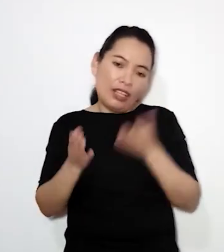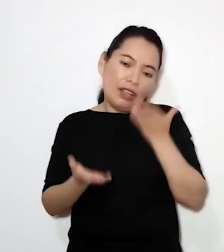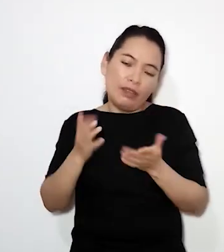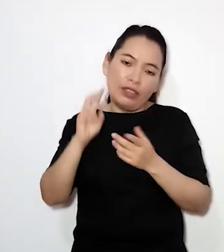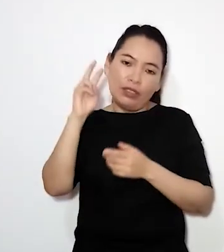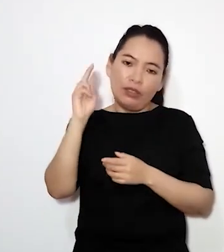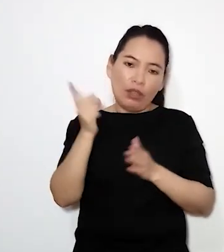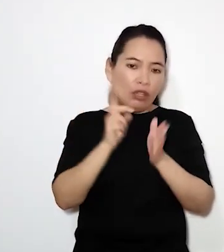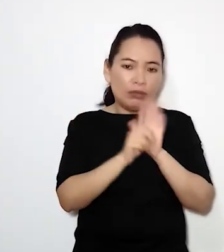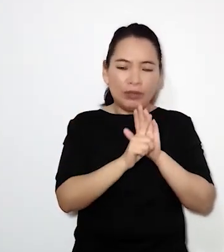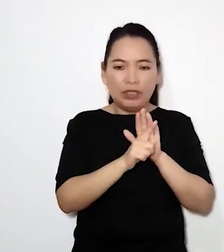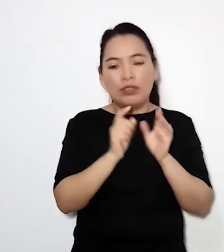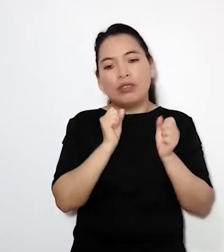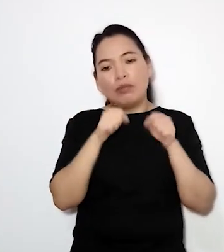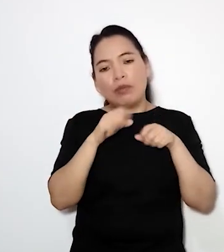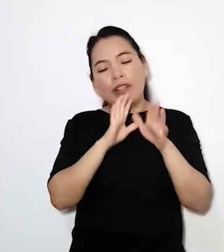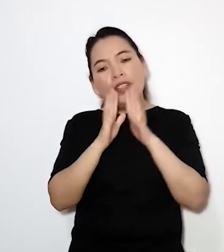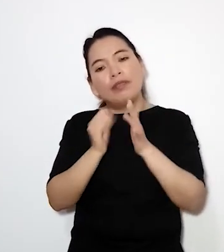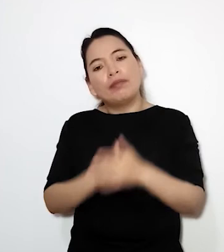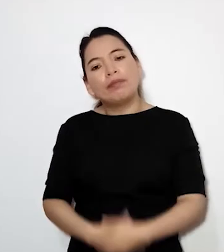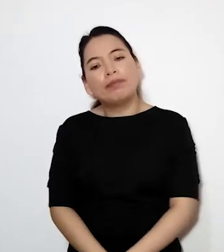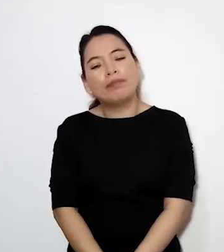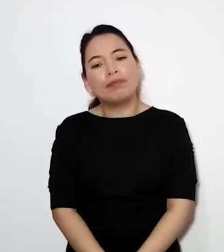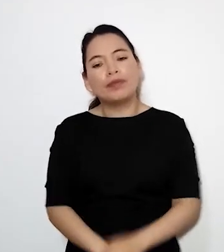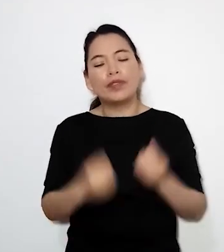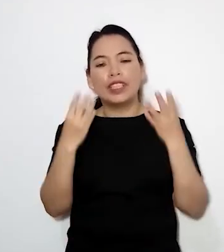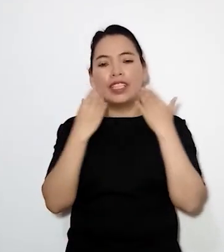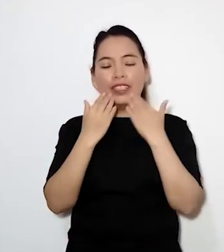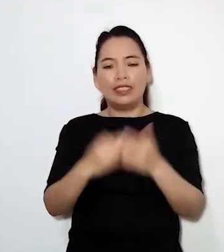respecto. Gracias.